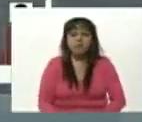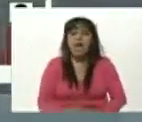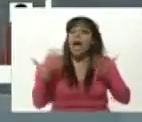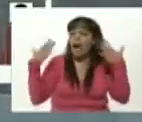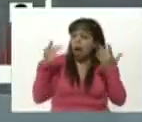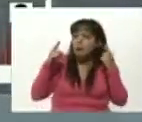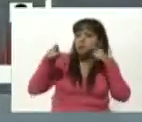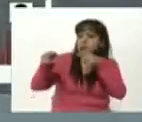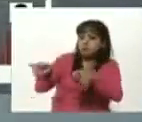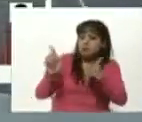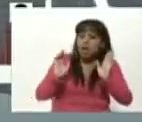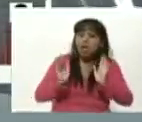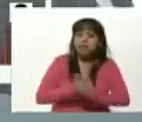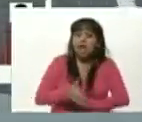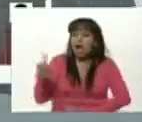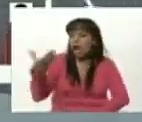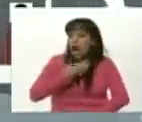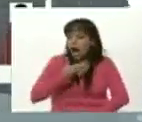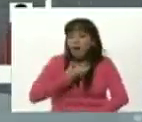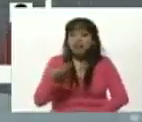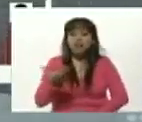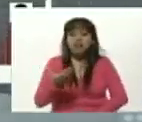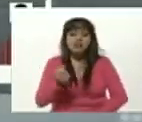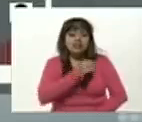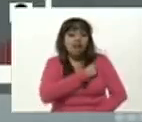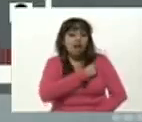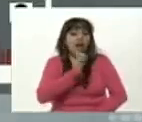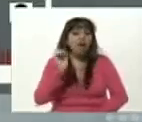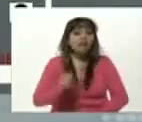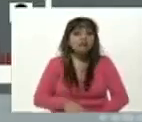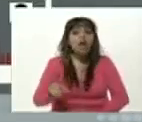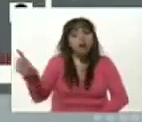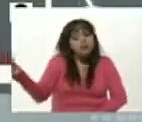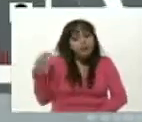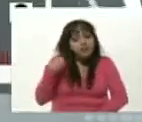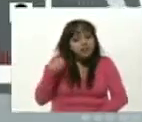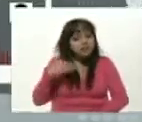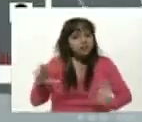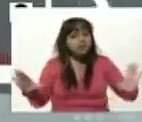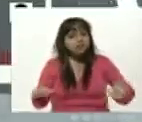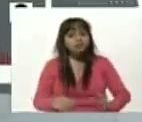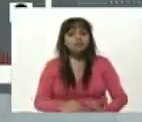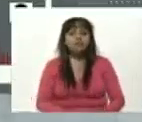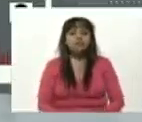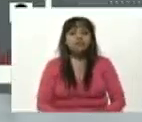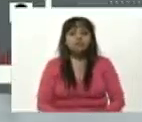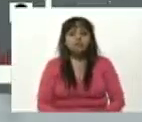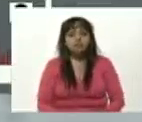para usted, señor alcalde de Chacao! Es lo que me han informado.